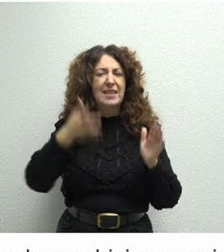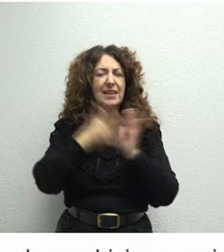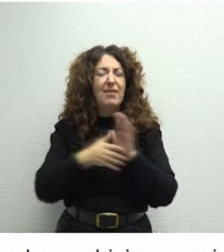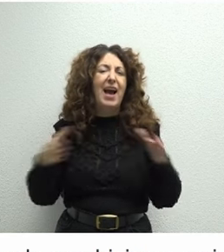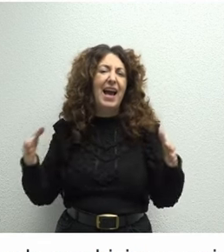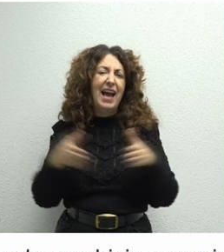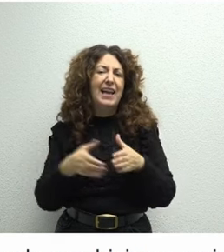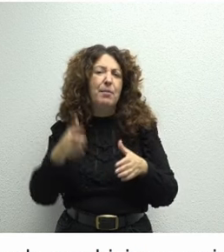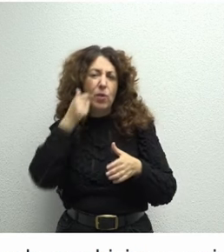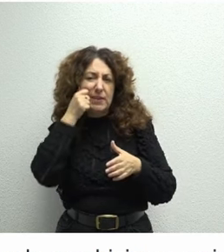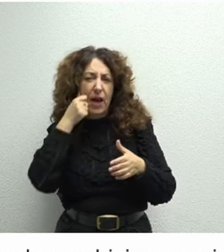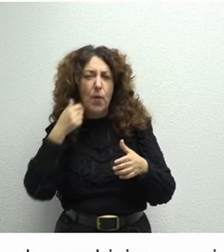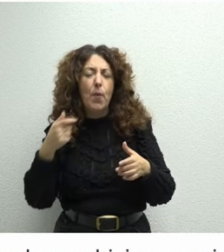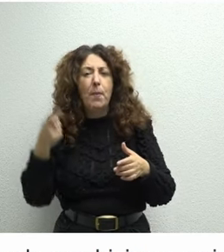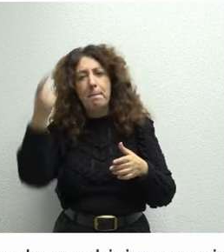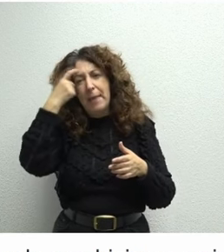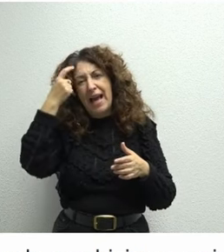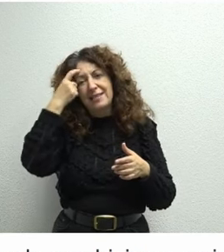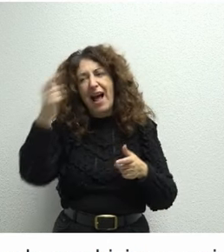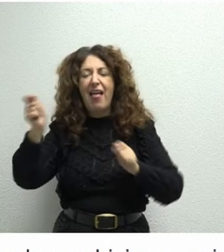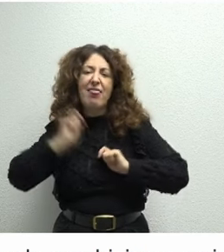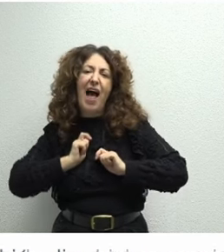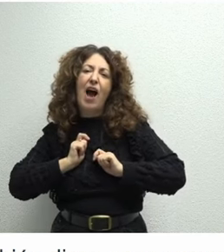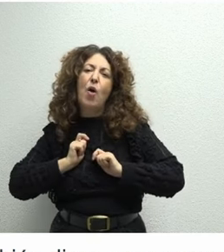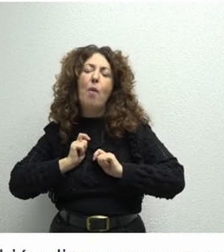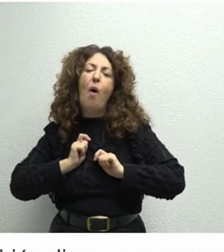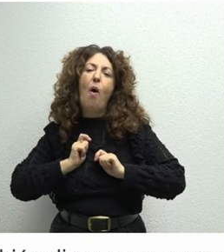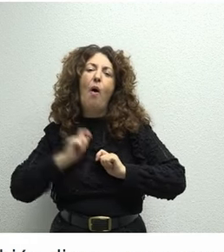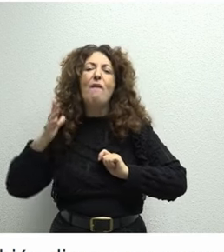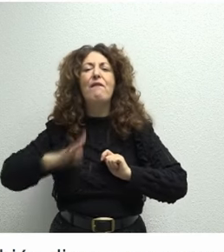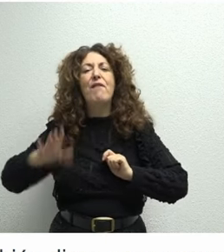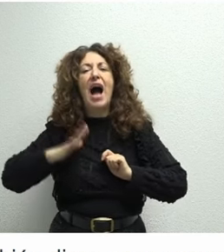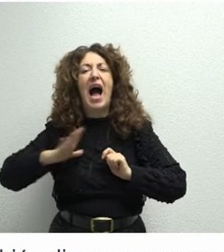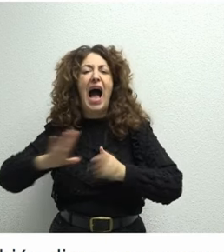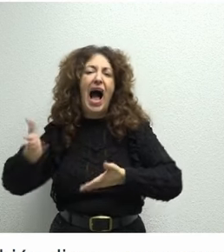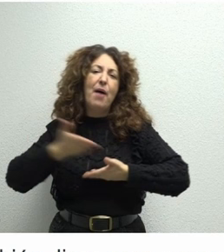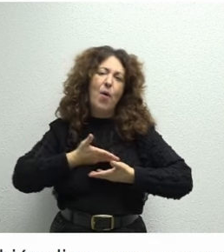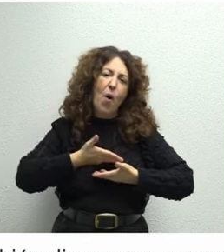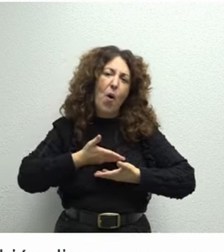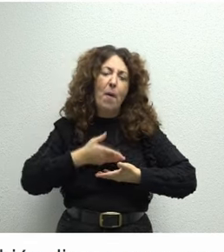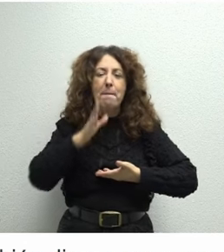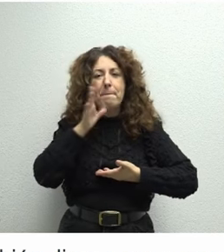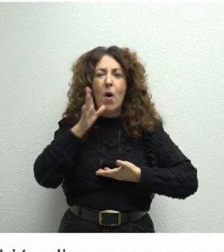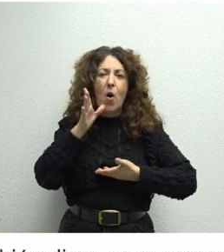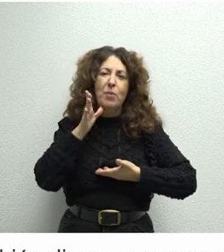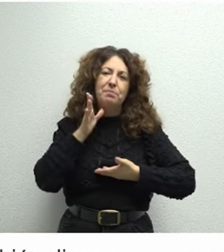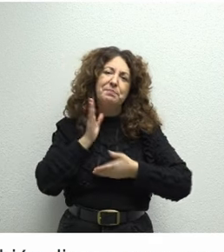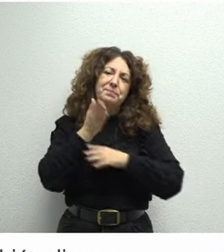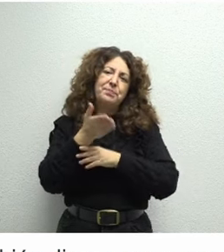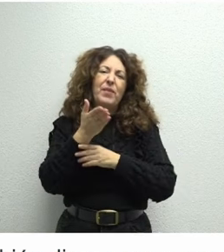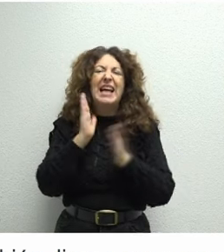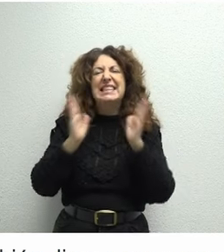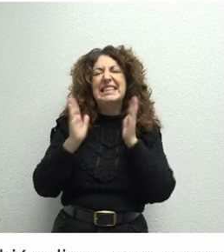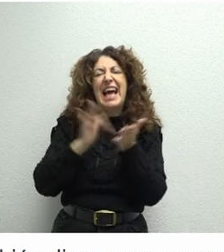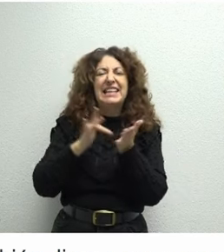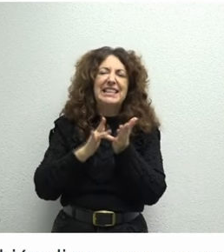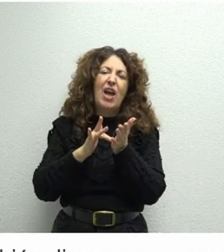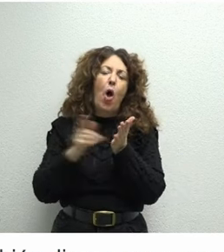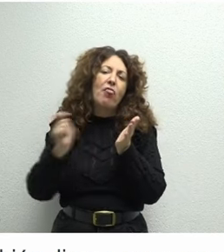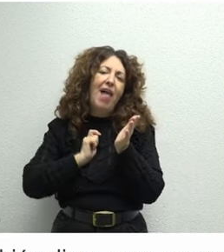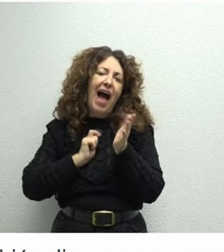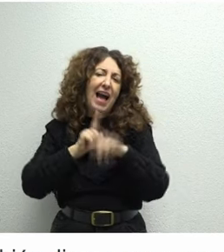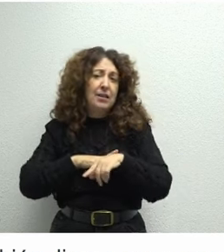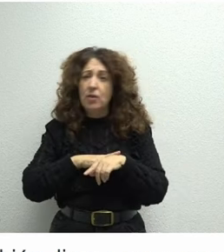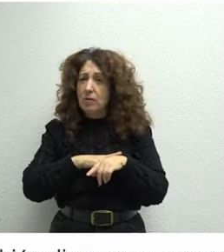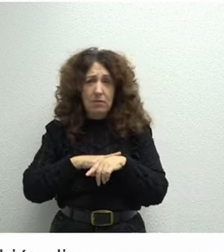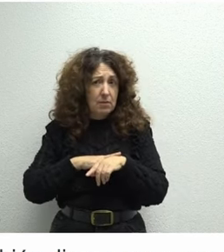Mental nos hacía como un favor eh por por estar ahí y atendernos en una sesión clínica y cedernos el tiempo sino e da gusto